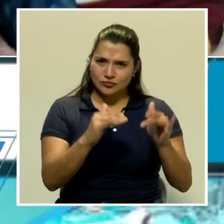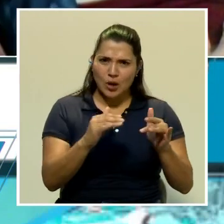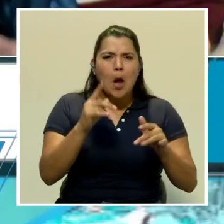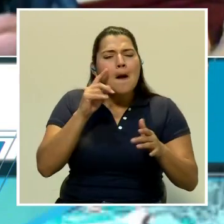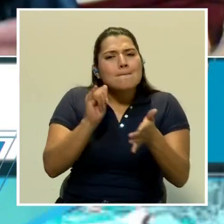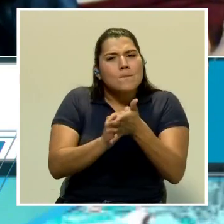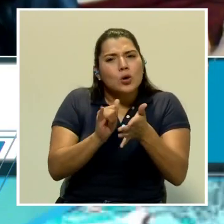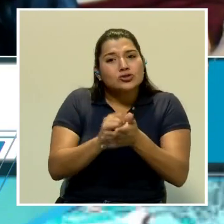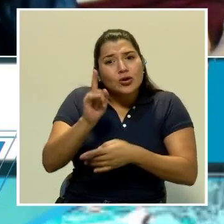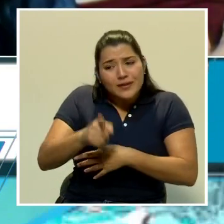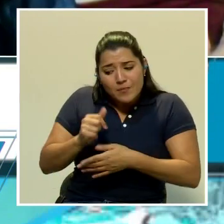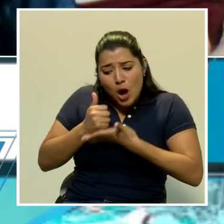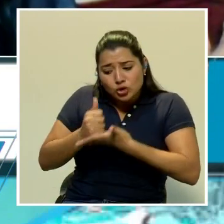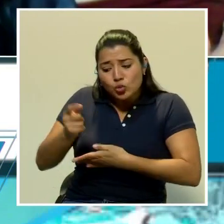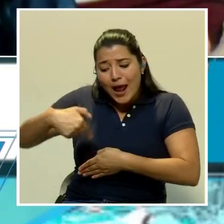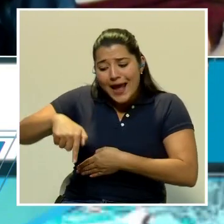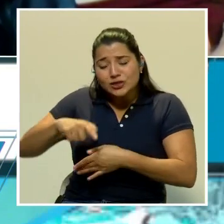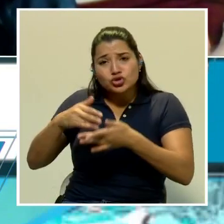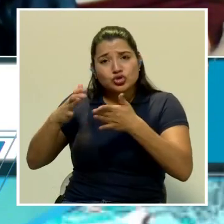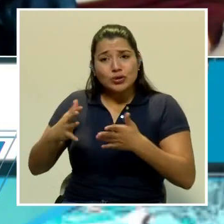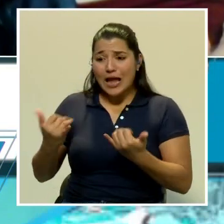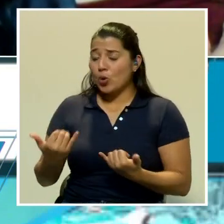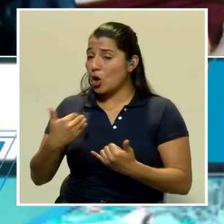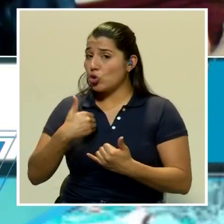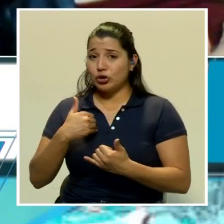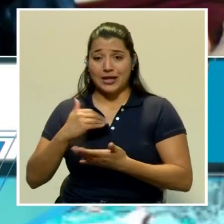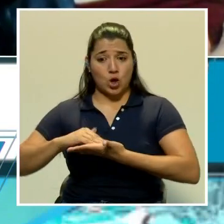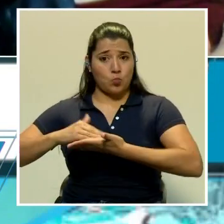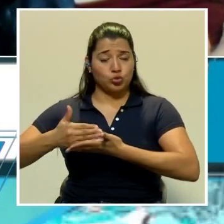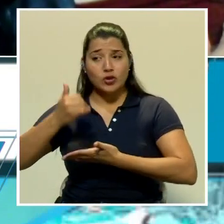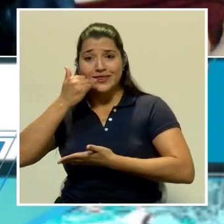dispositivo para poder trabajar los contenidos del Ministerio de Educación Pública.